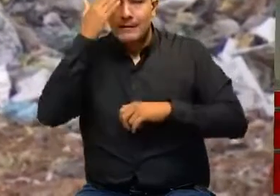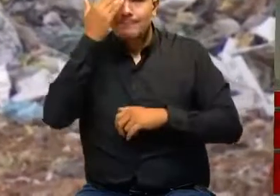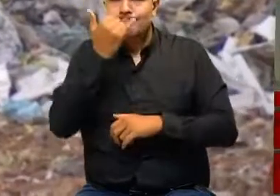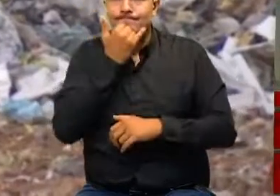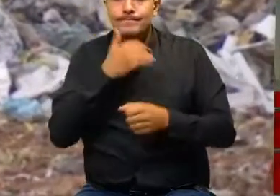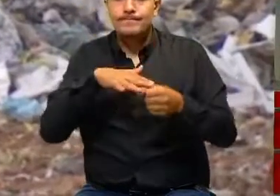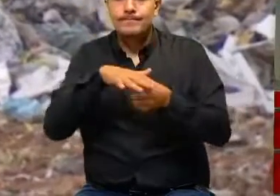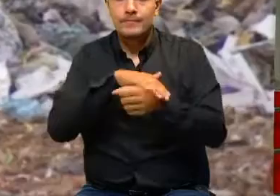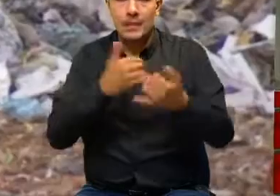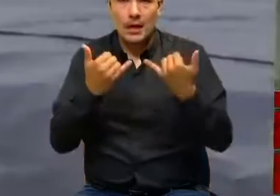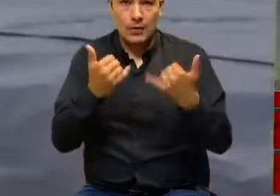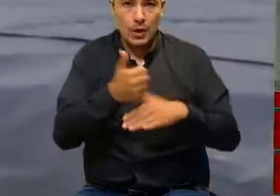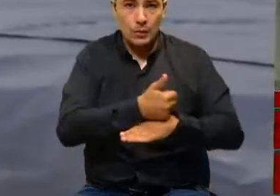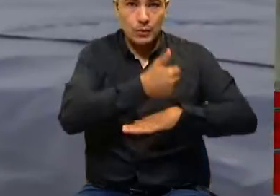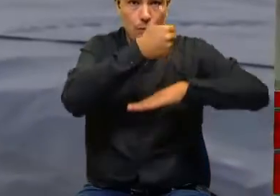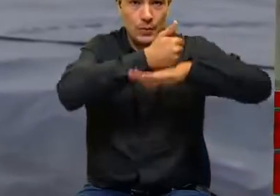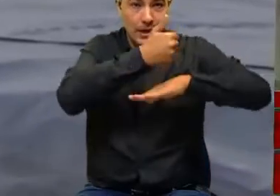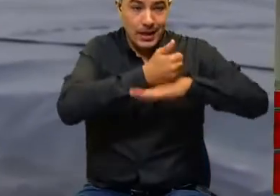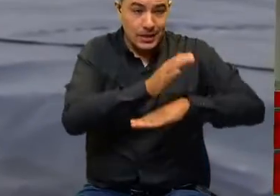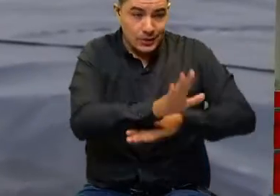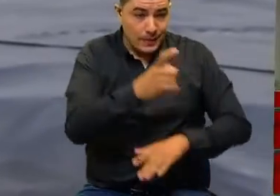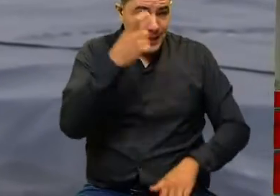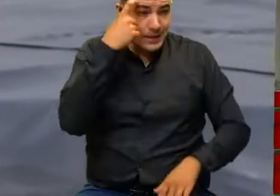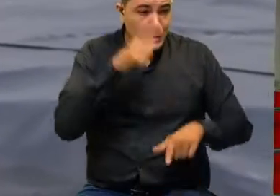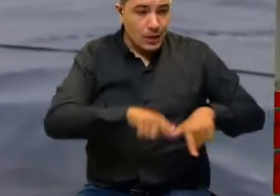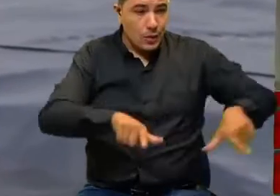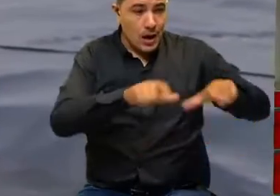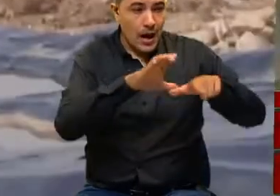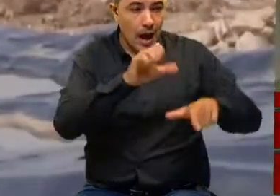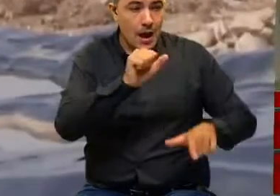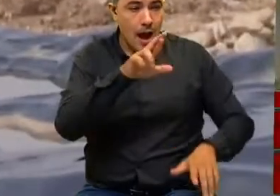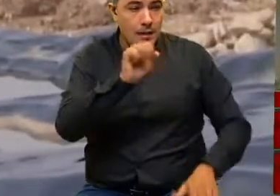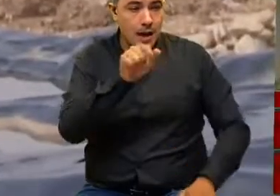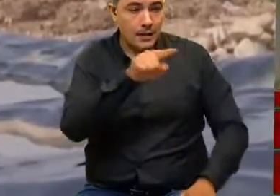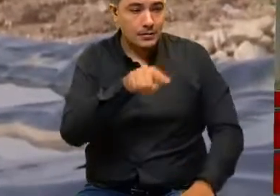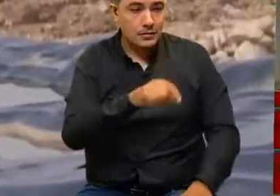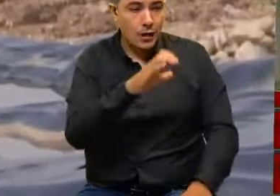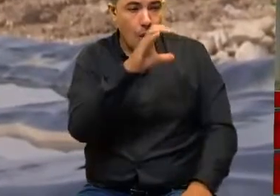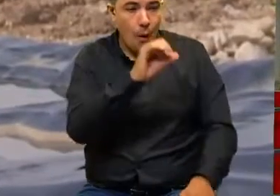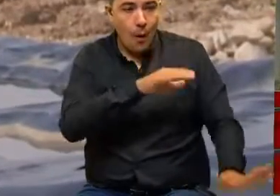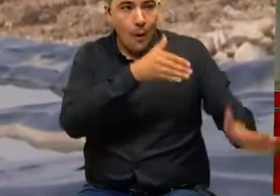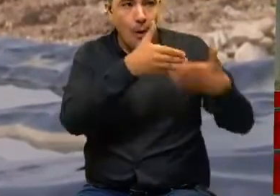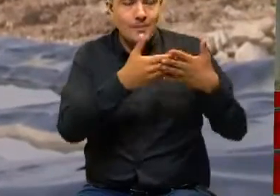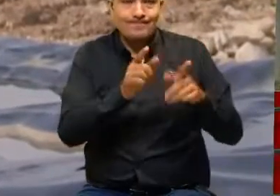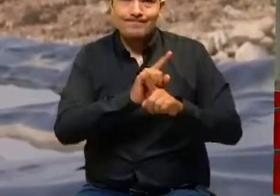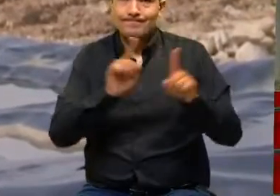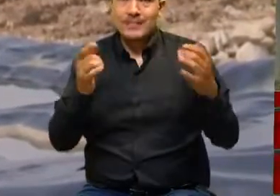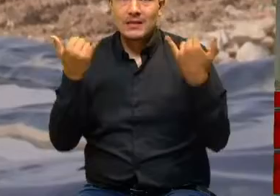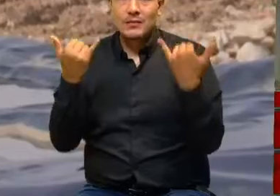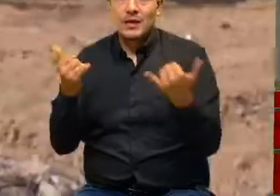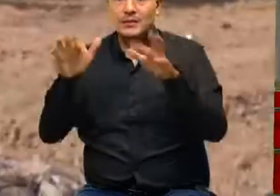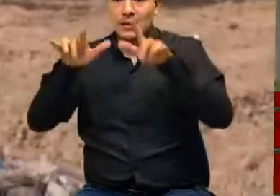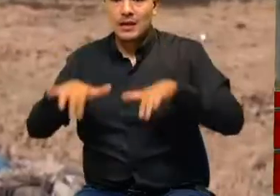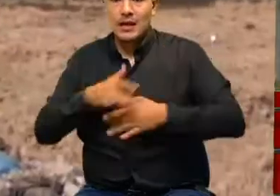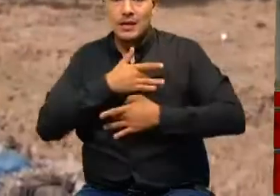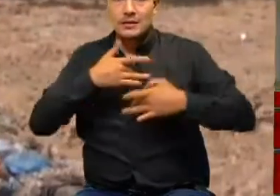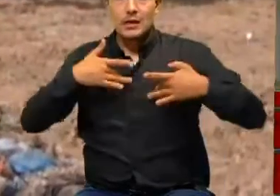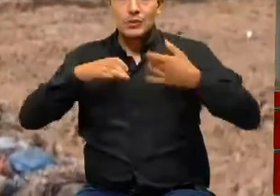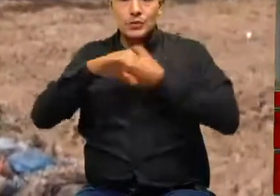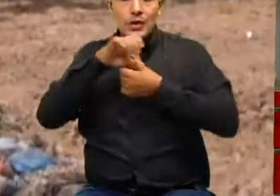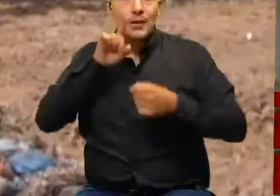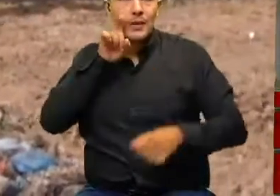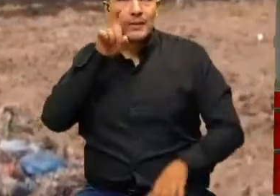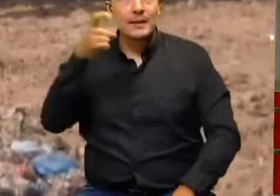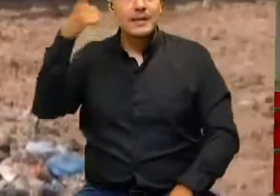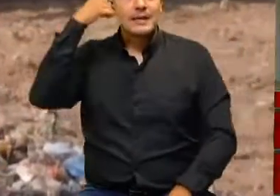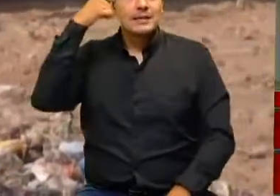es imposible pensar en el cierre del Carrasco. Para la Secretaría de Salud de Bucaramanga, el Carrasco es la opción